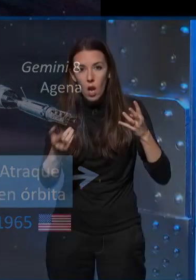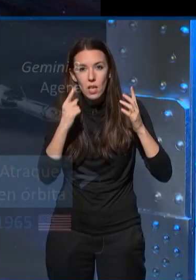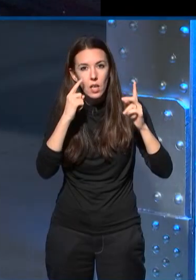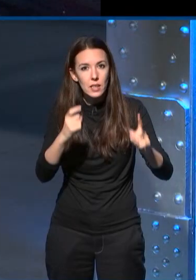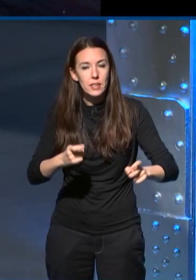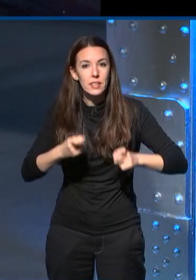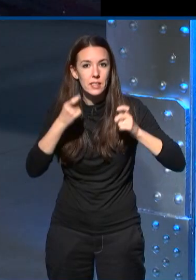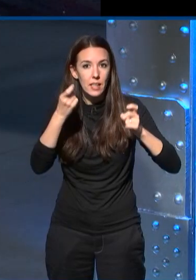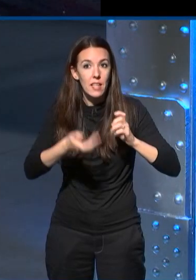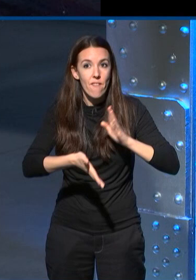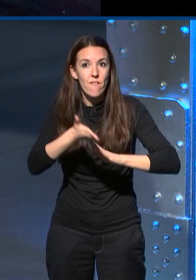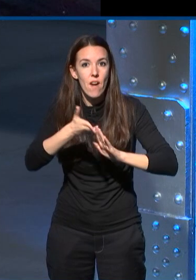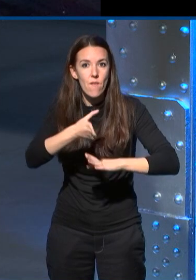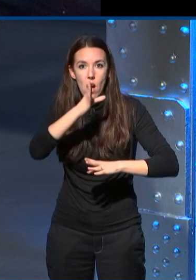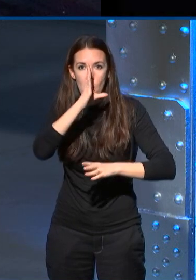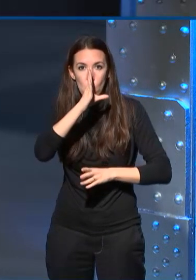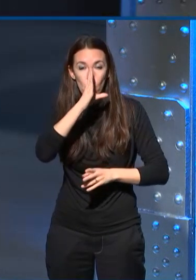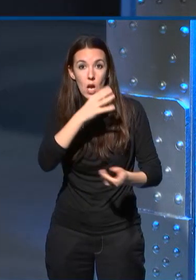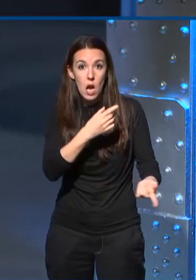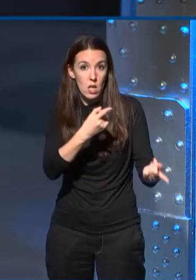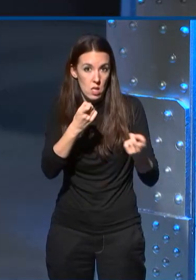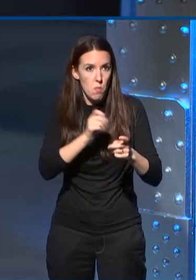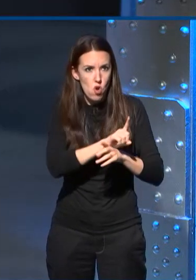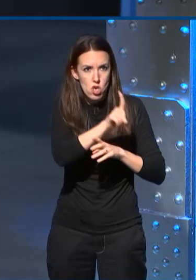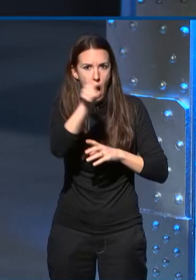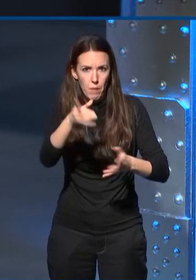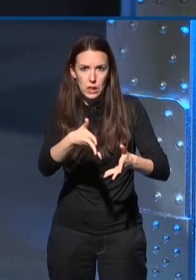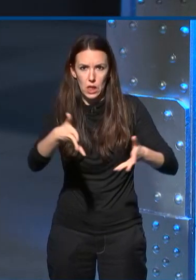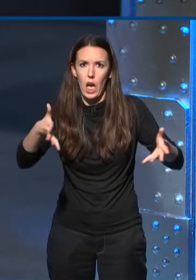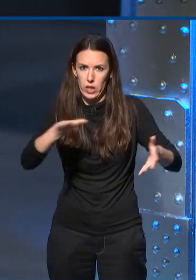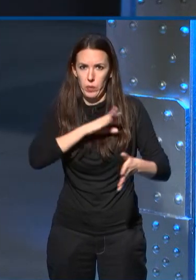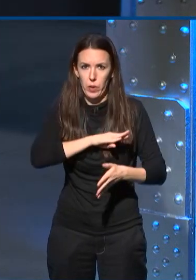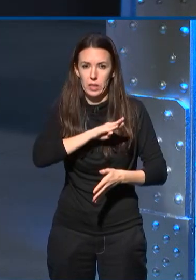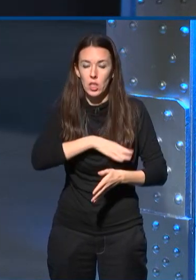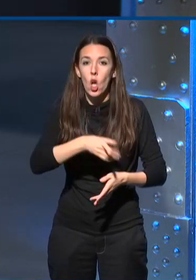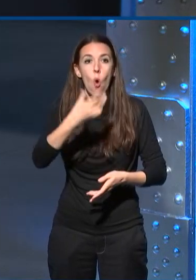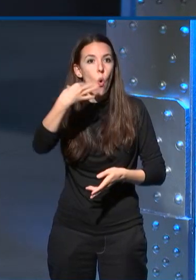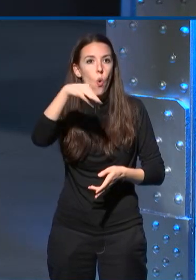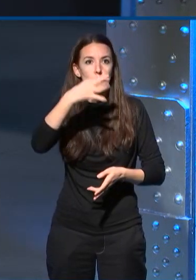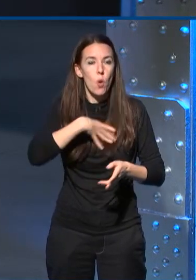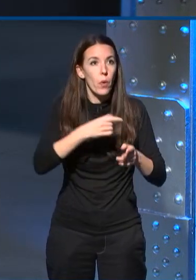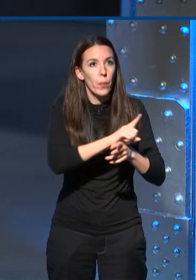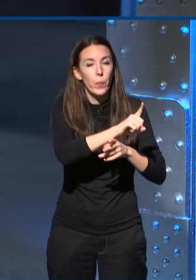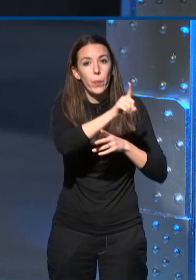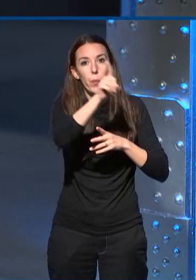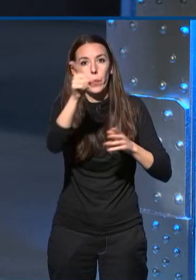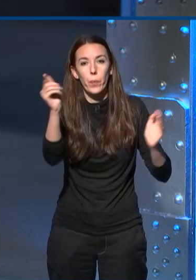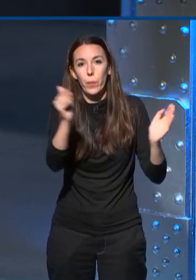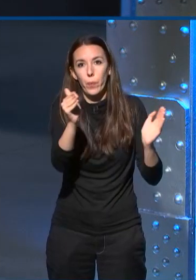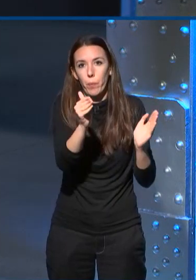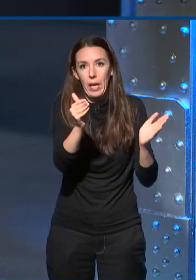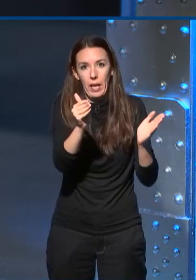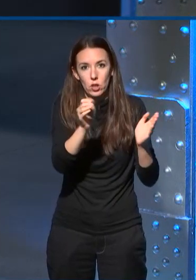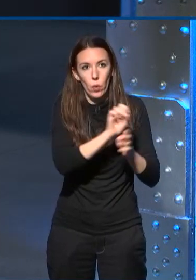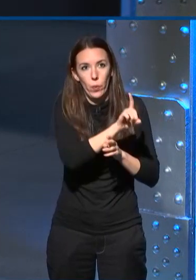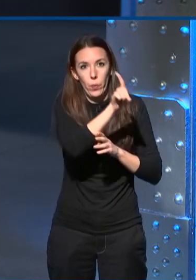intentar, como para ir a la Luna había que tener naves bastante grandes, no solamente las que se podían lanzar con un cohete